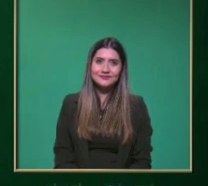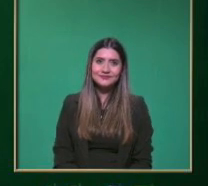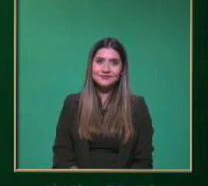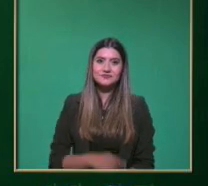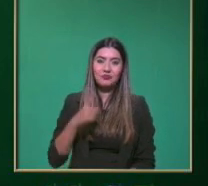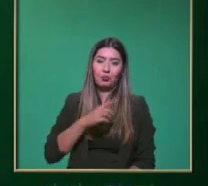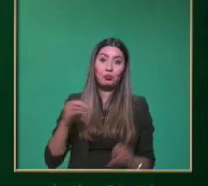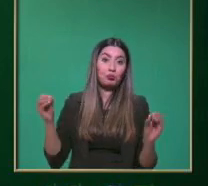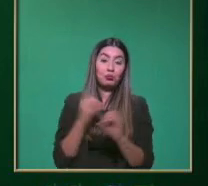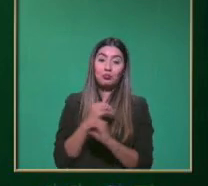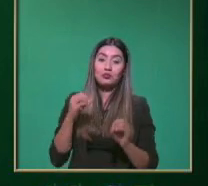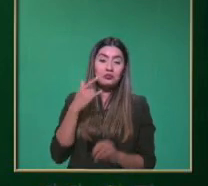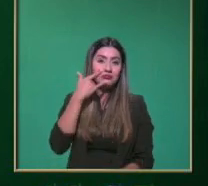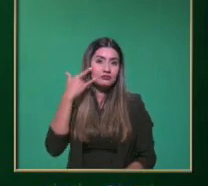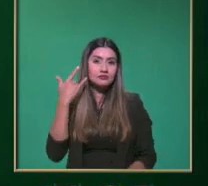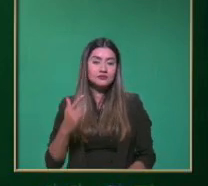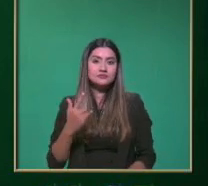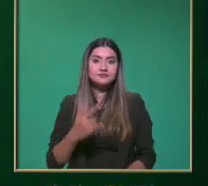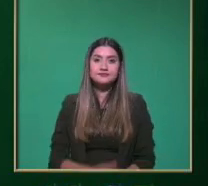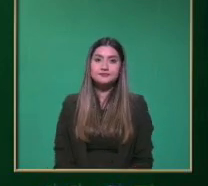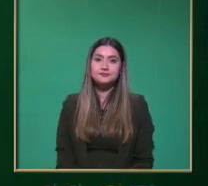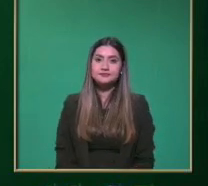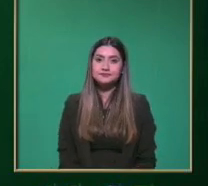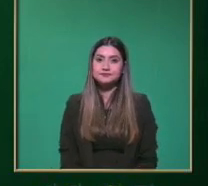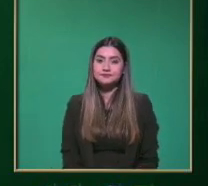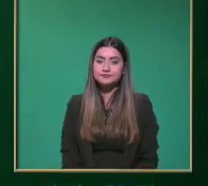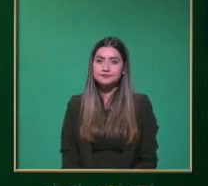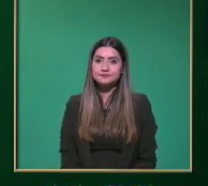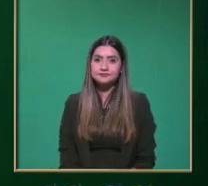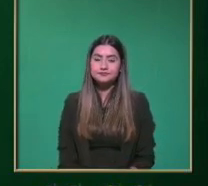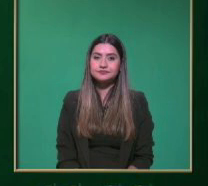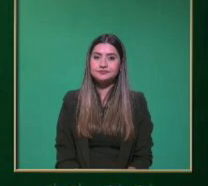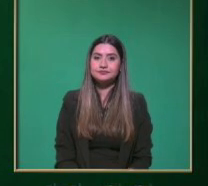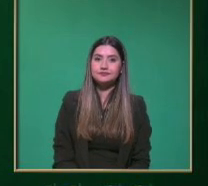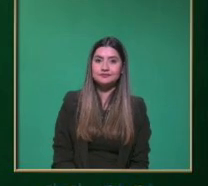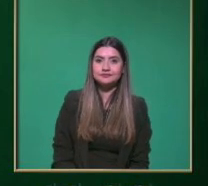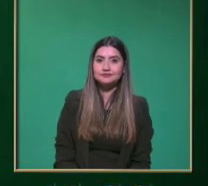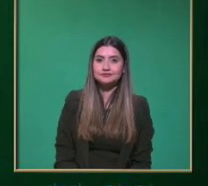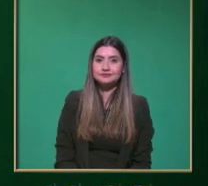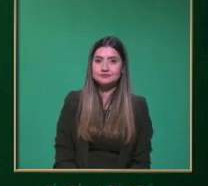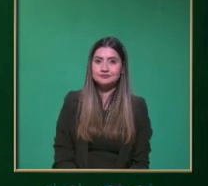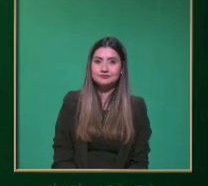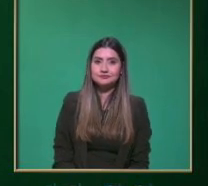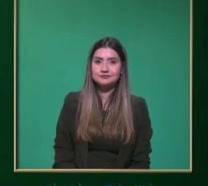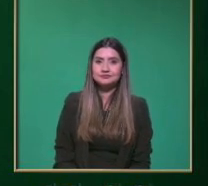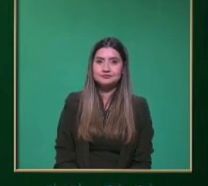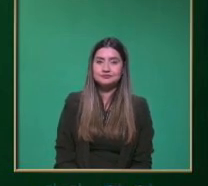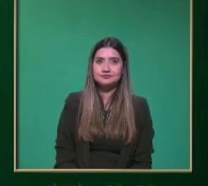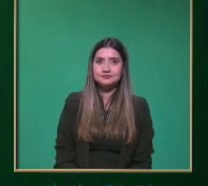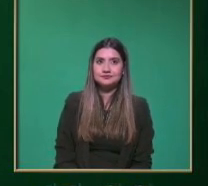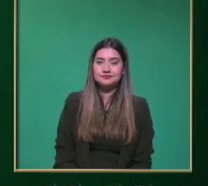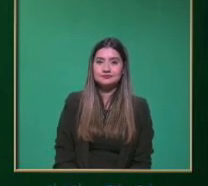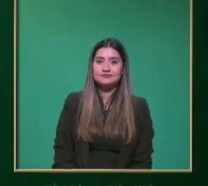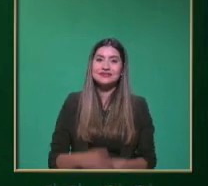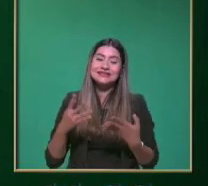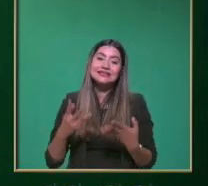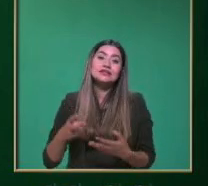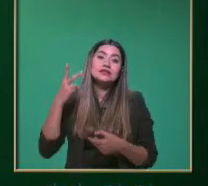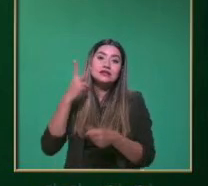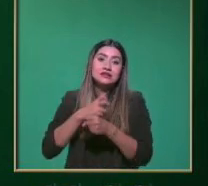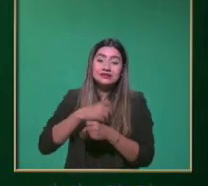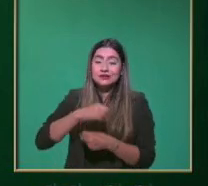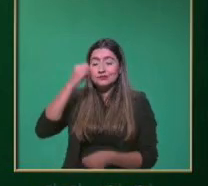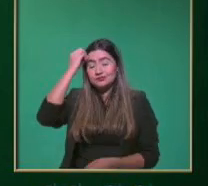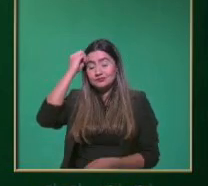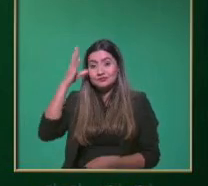tenemos, maestra, no la tenemos escrita y a lo mejor los niños de primero no la conocen y los de segundo a lo mejor ya se les olvidó. Entonces, maestra, ¿nos